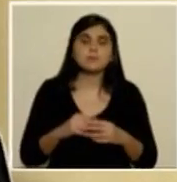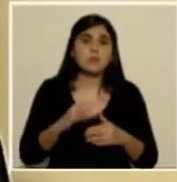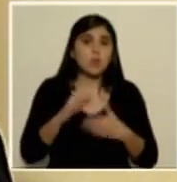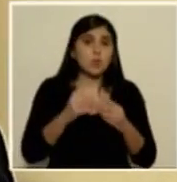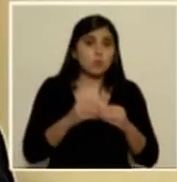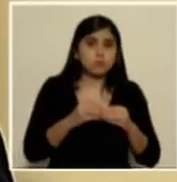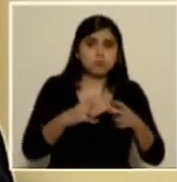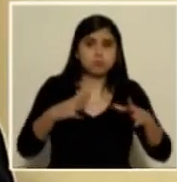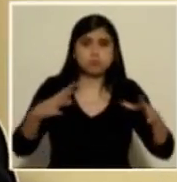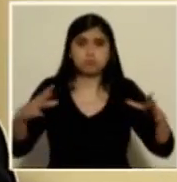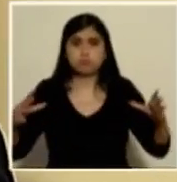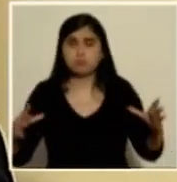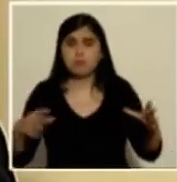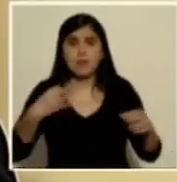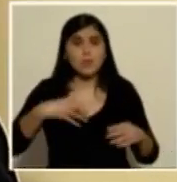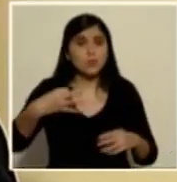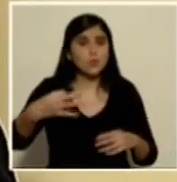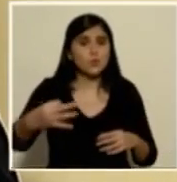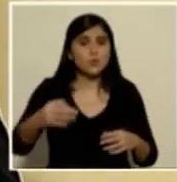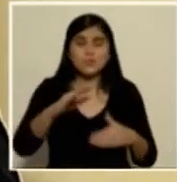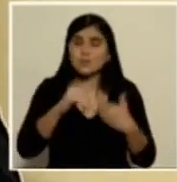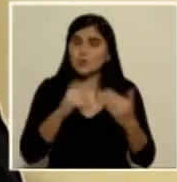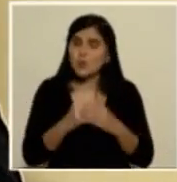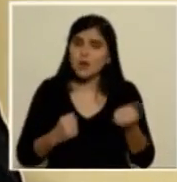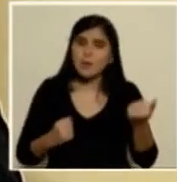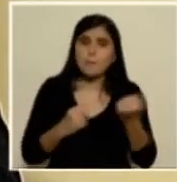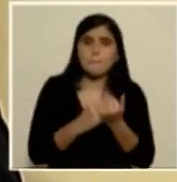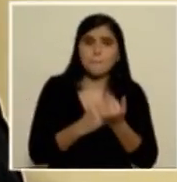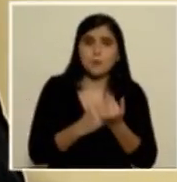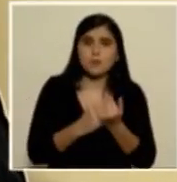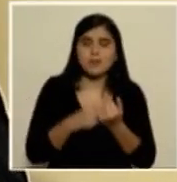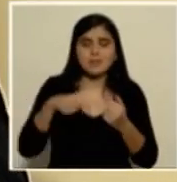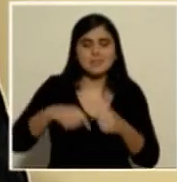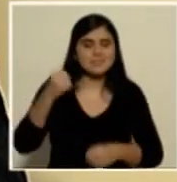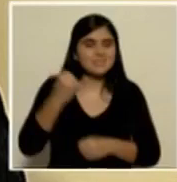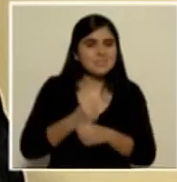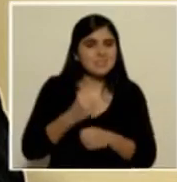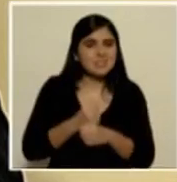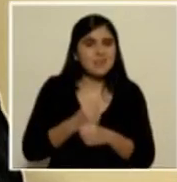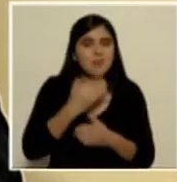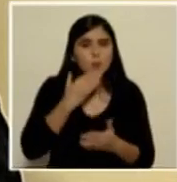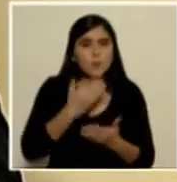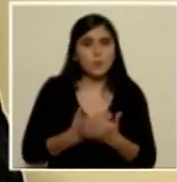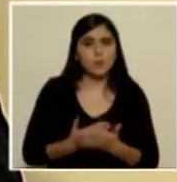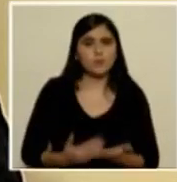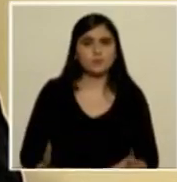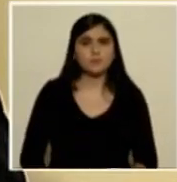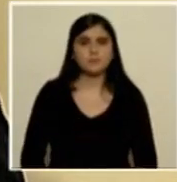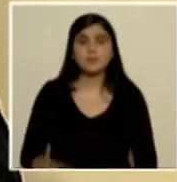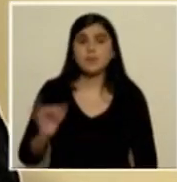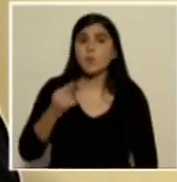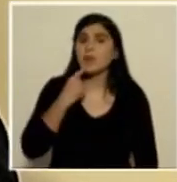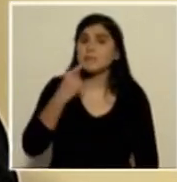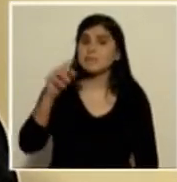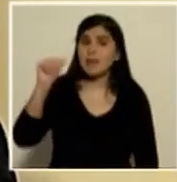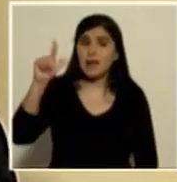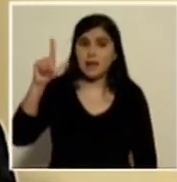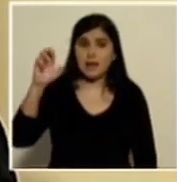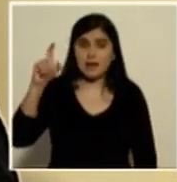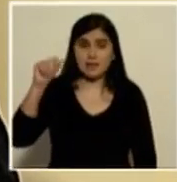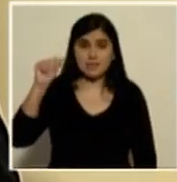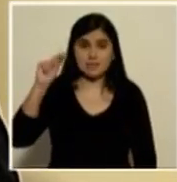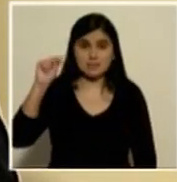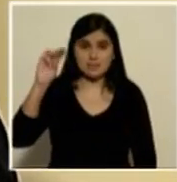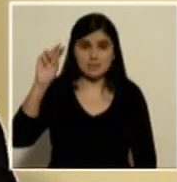y a todas las familias que han estado apoyando esta labor tan noble. Y como decía don Alexander, posiblemente mucha gente no ve ese